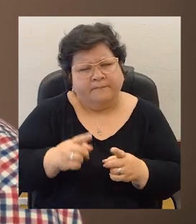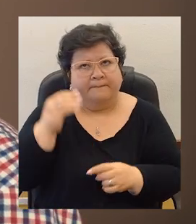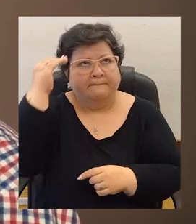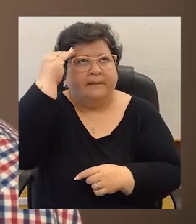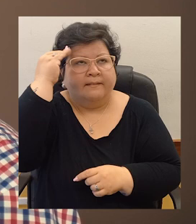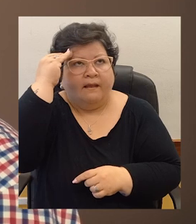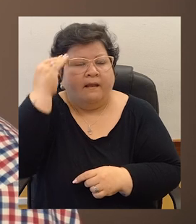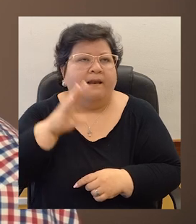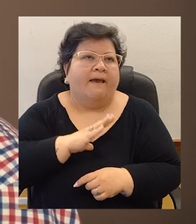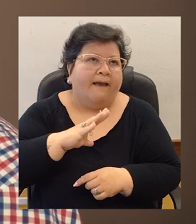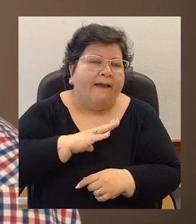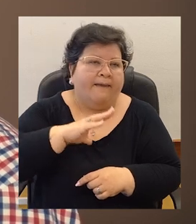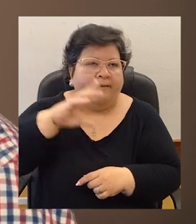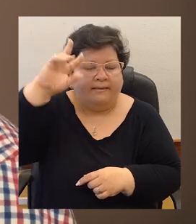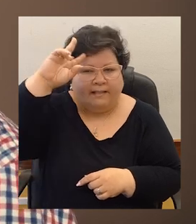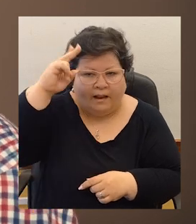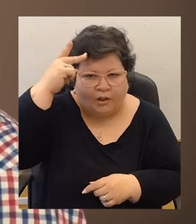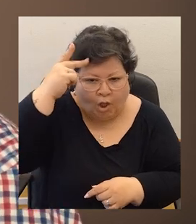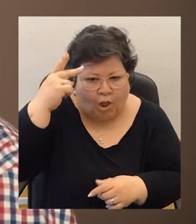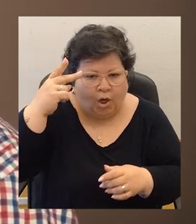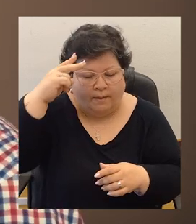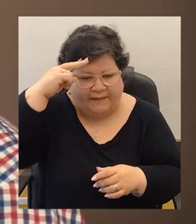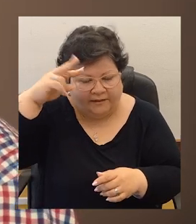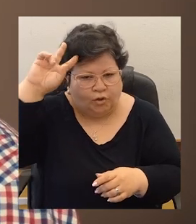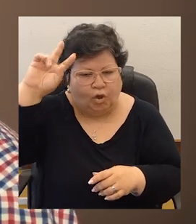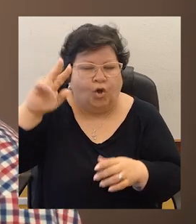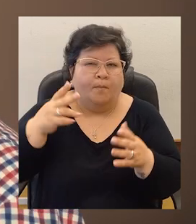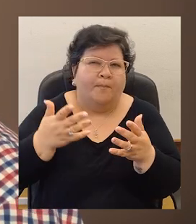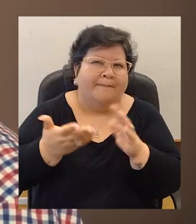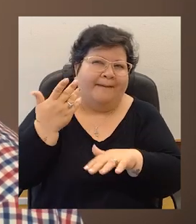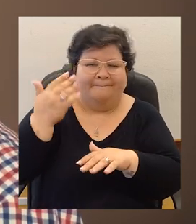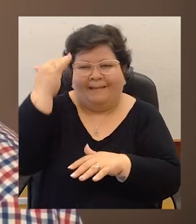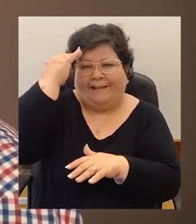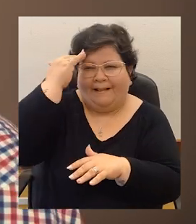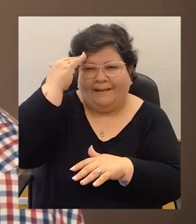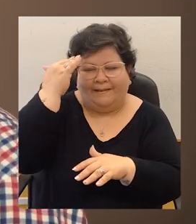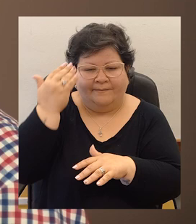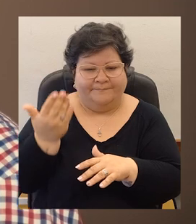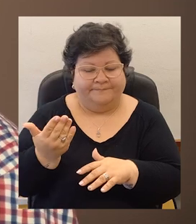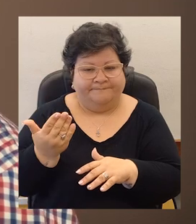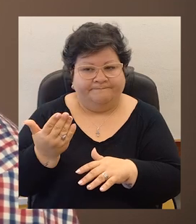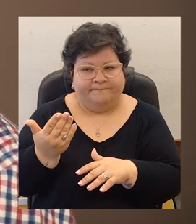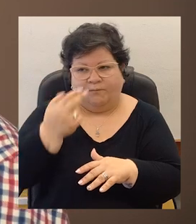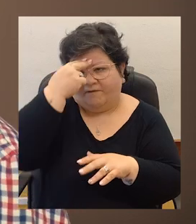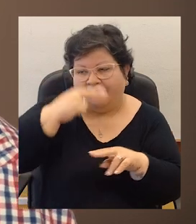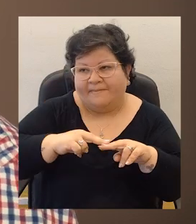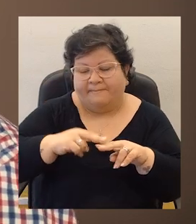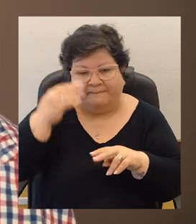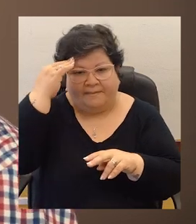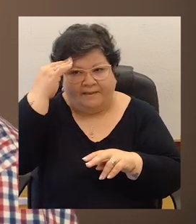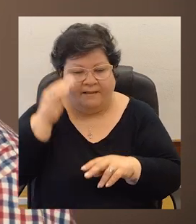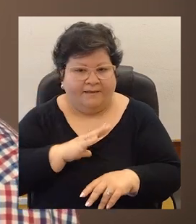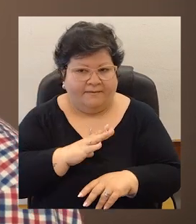más mentales pero en principio es básicamente es una cuestión dinámica que en el día a